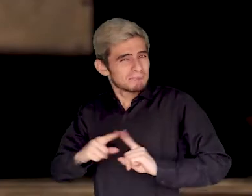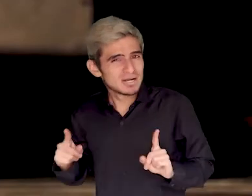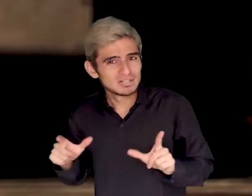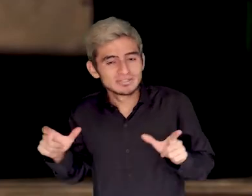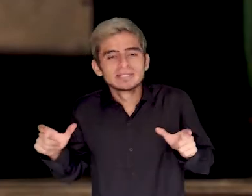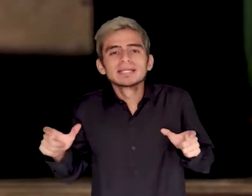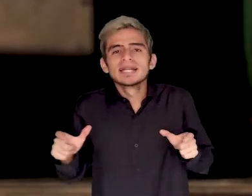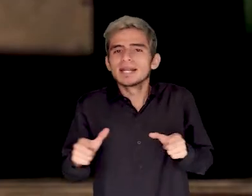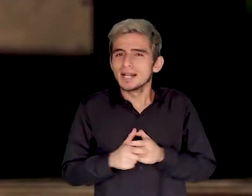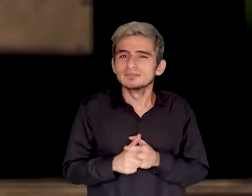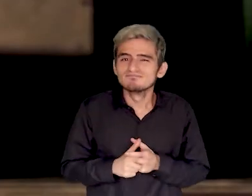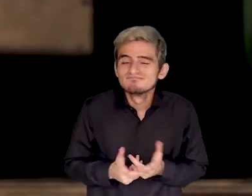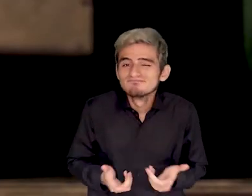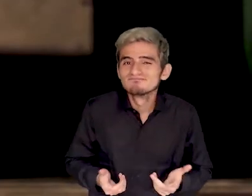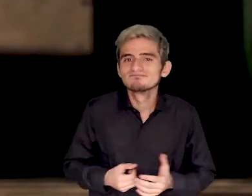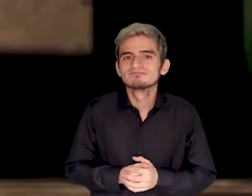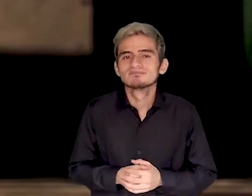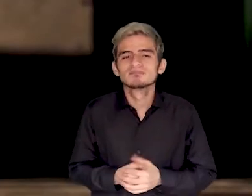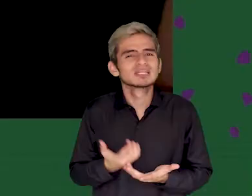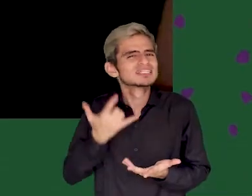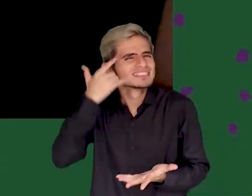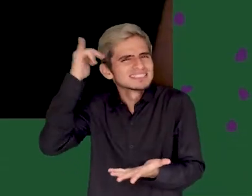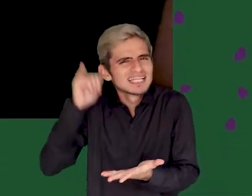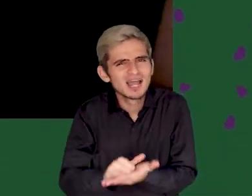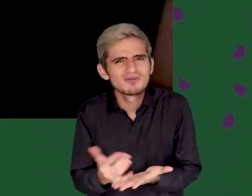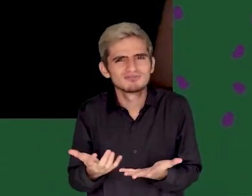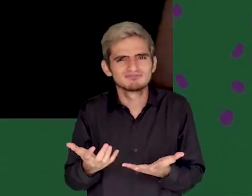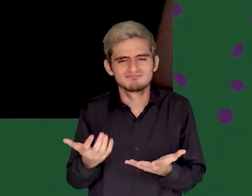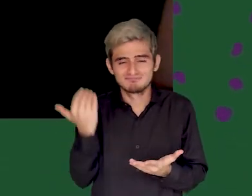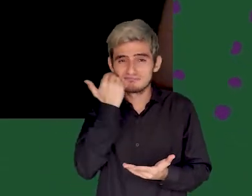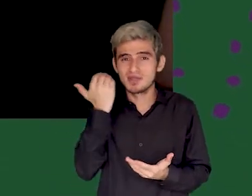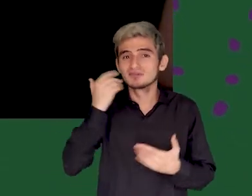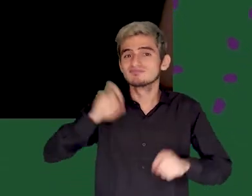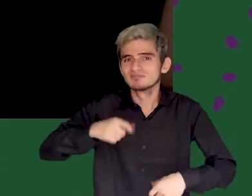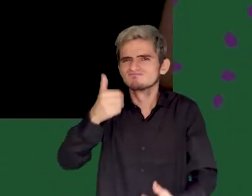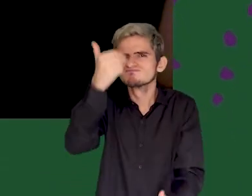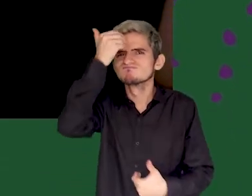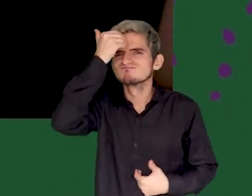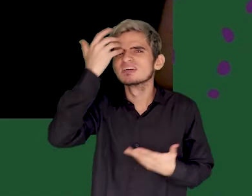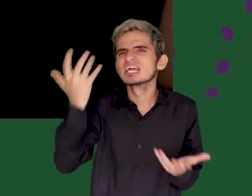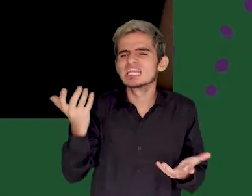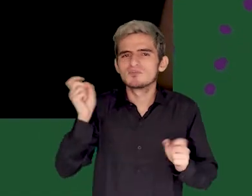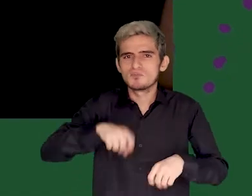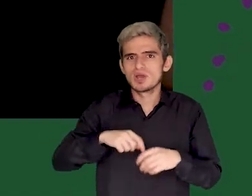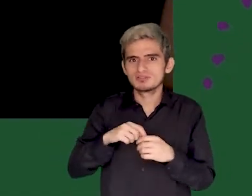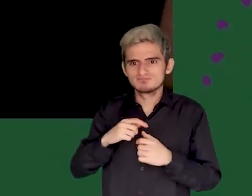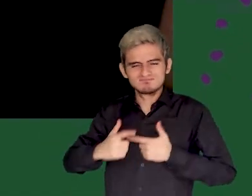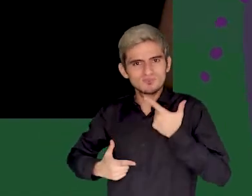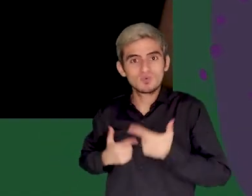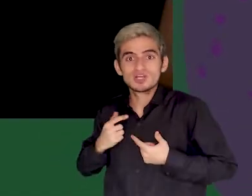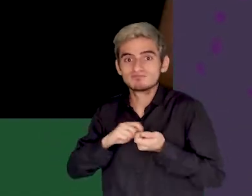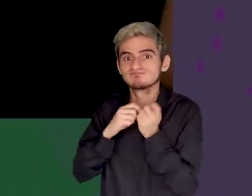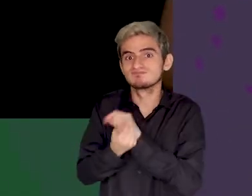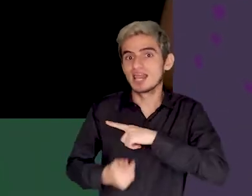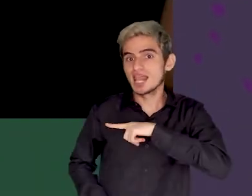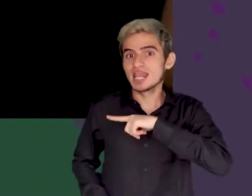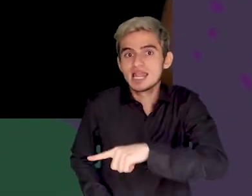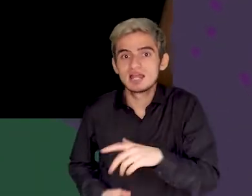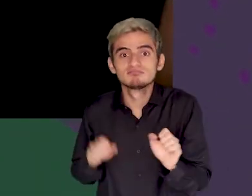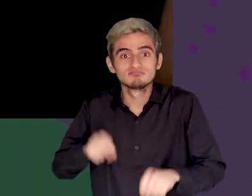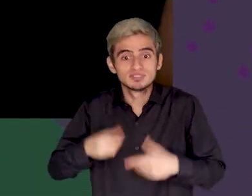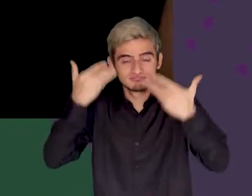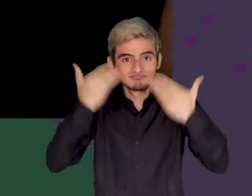ventana que a las mujeres. Yo creo que como mujeres tenemos que ser conscientes de que tenemos